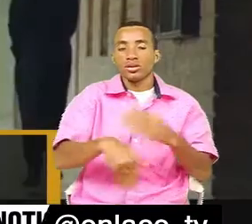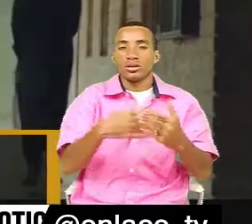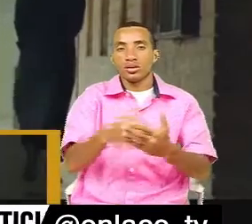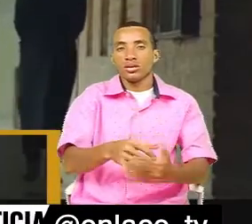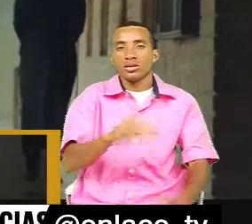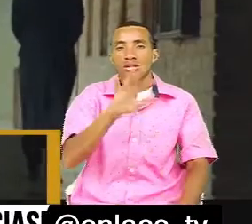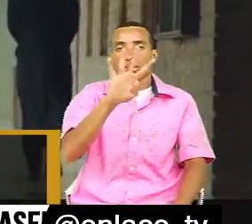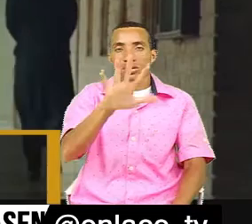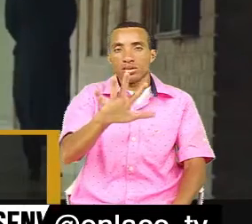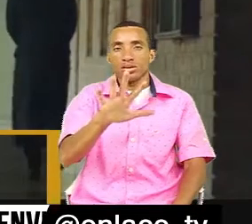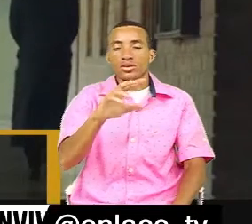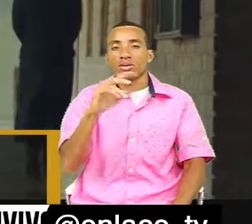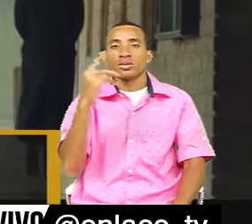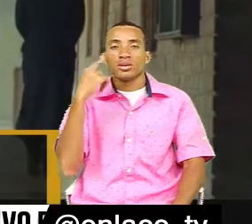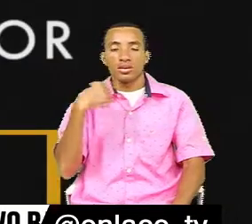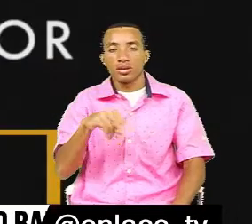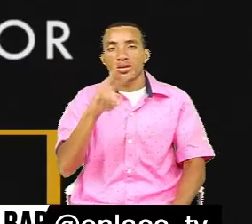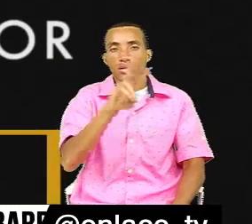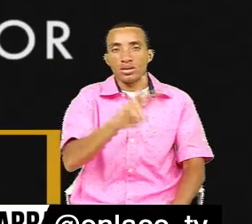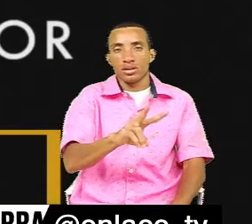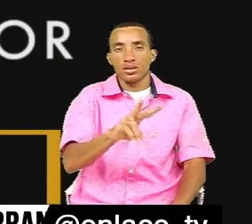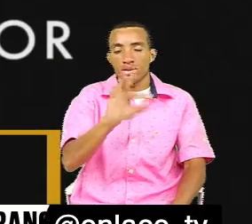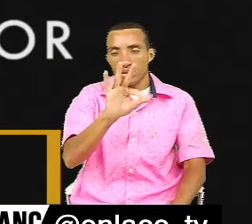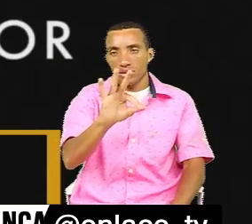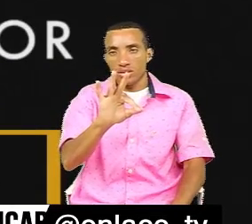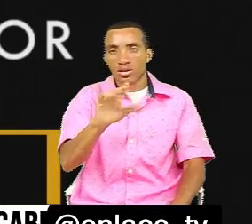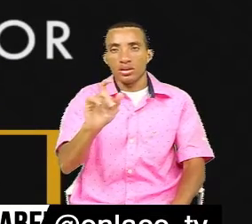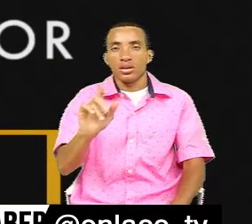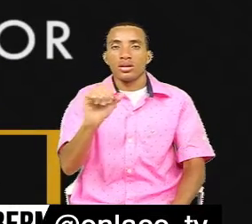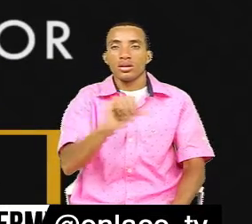agosto. En el puerto petrolero harán presencia importantes